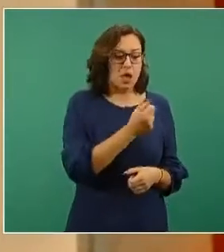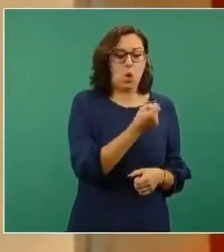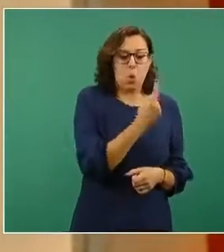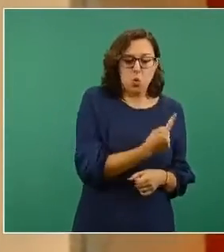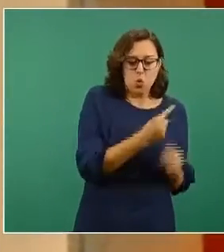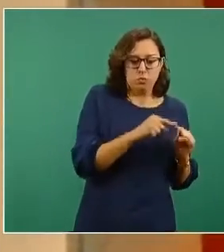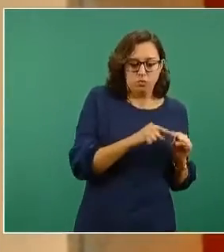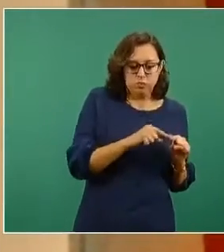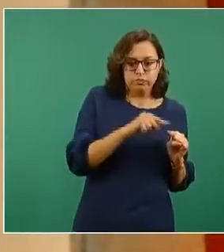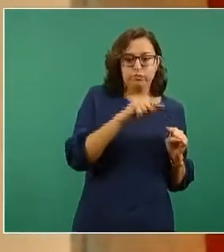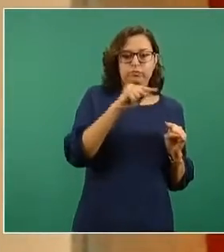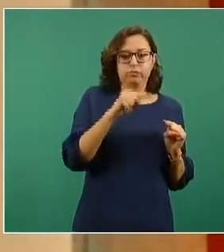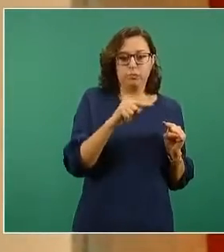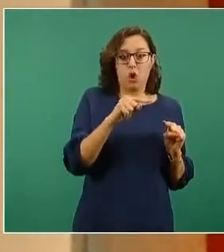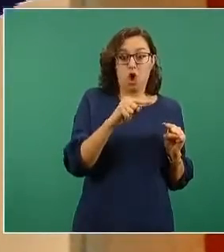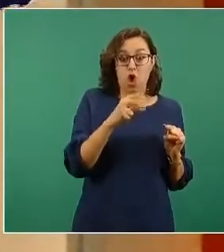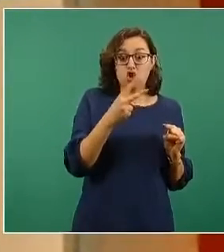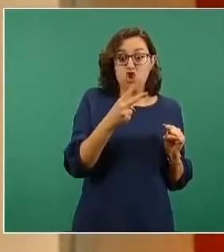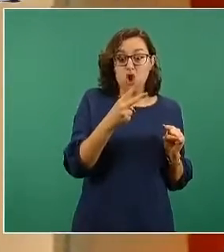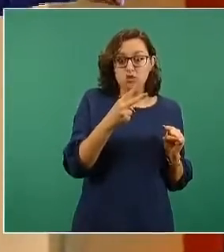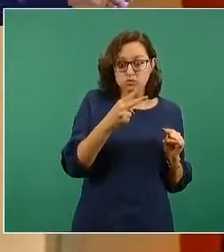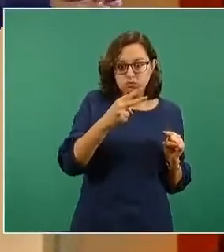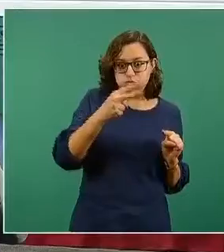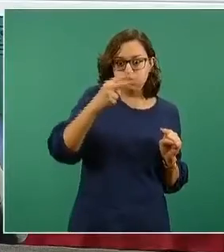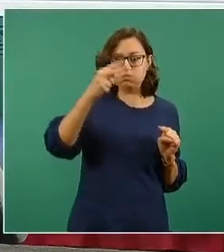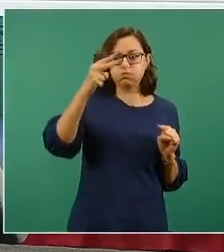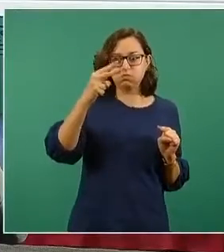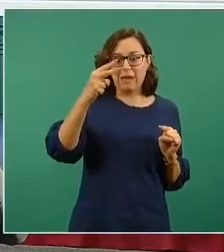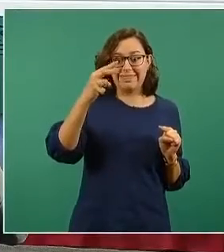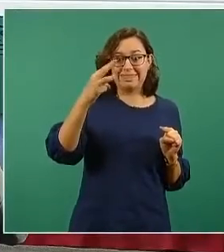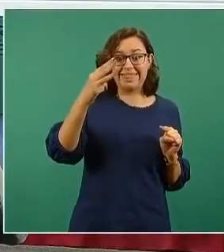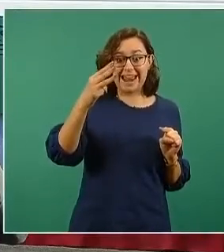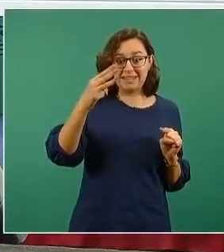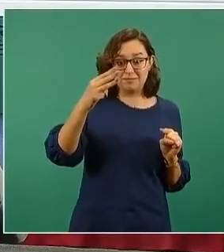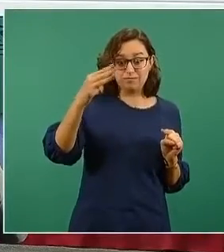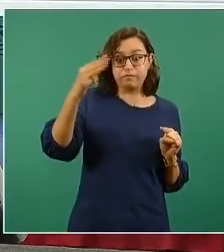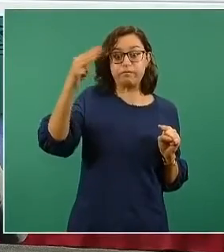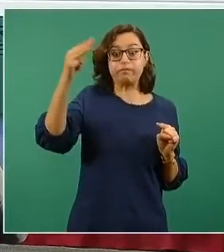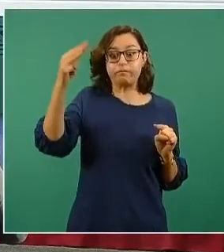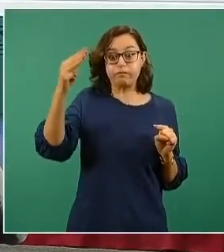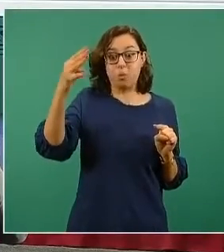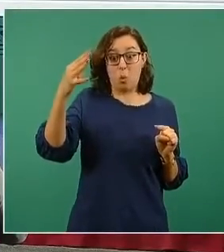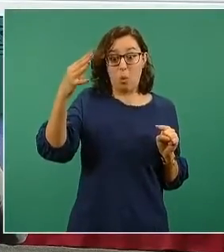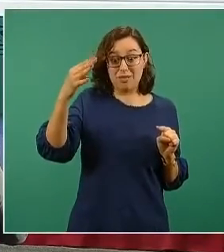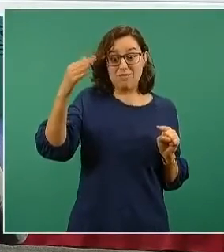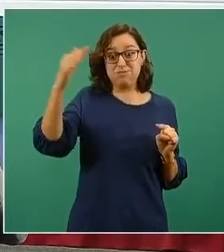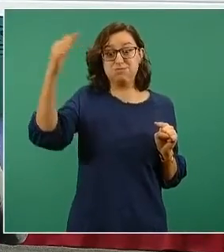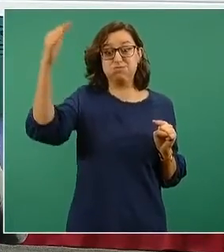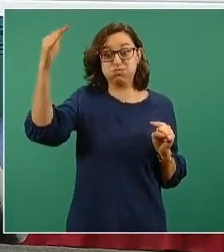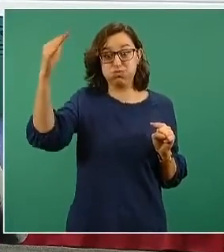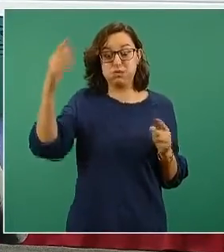inicial, que fue incomparablemente más grande que toda la curva epidémica mexicana hasta este momento.